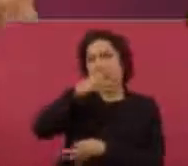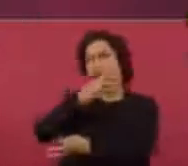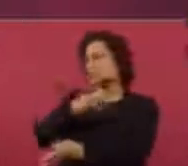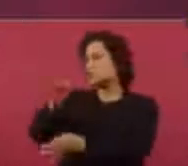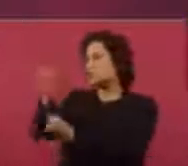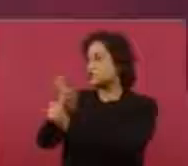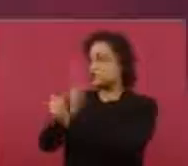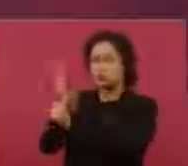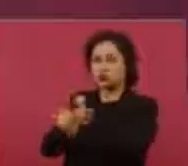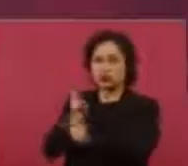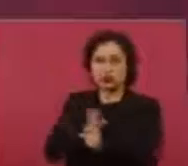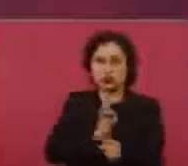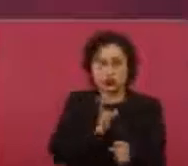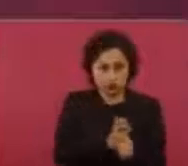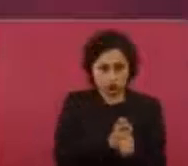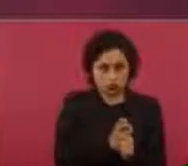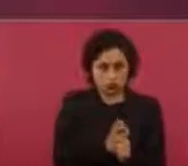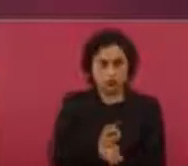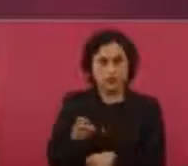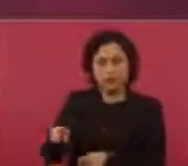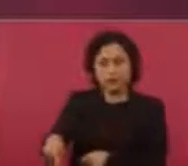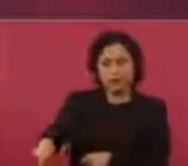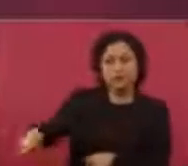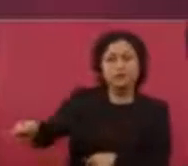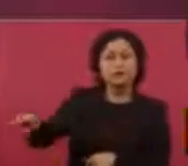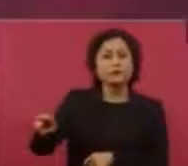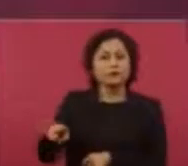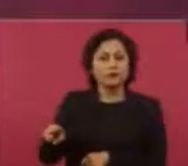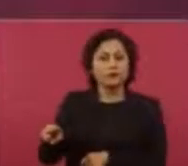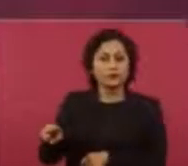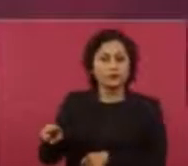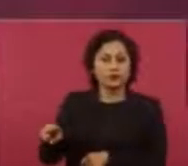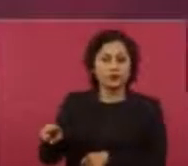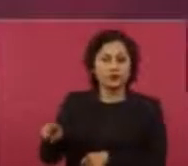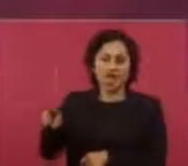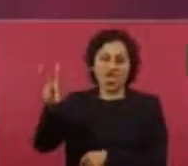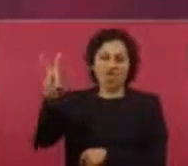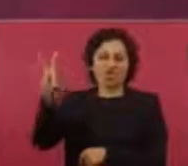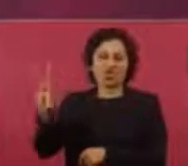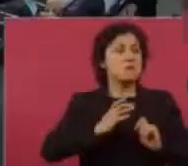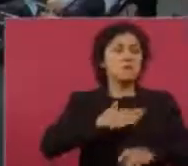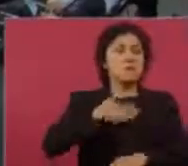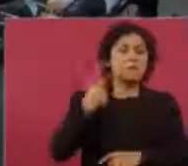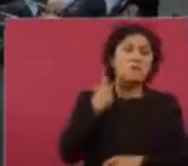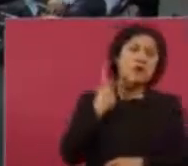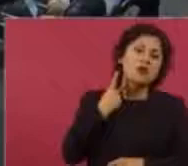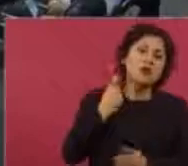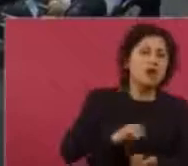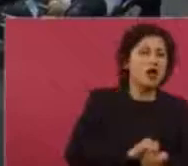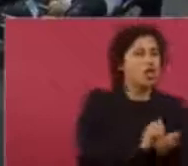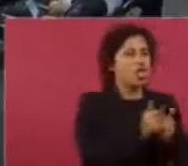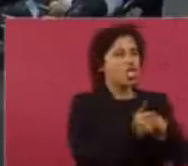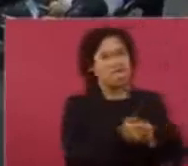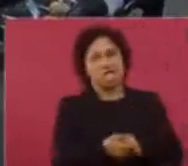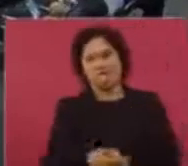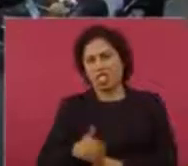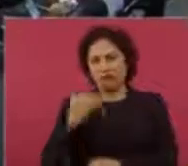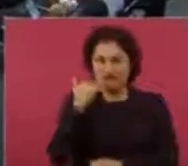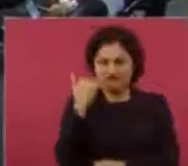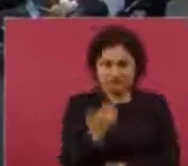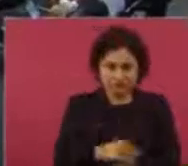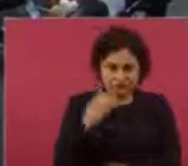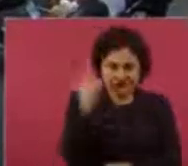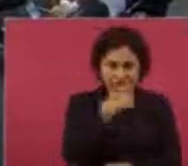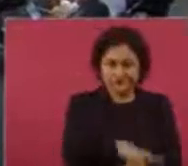permiso al presidente Pedro Castillo Pero de esta forma el mandatario mexicano